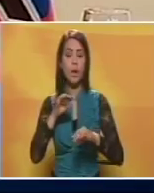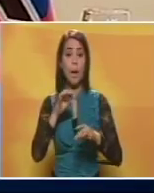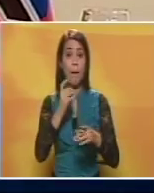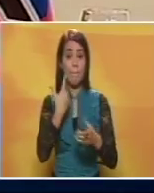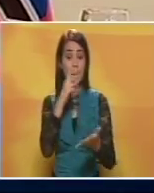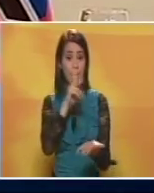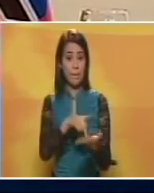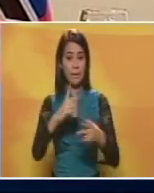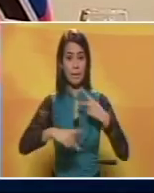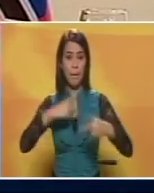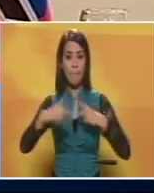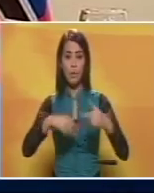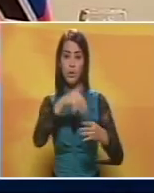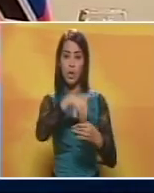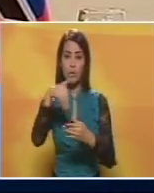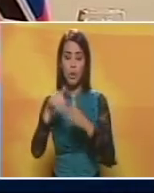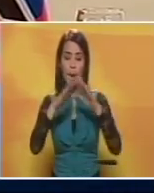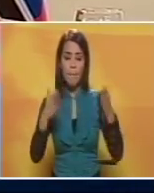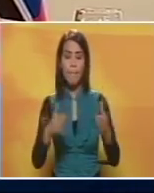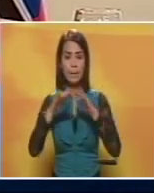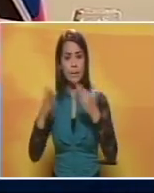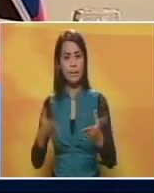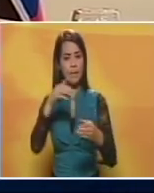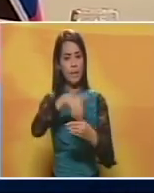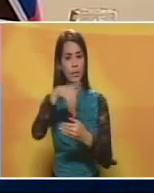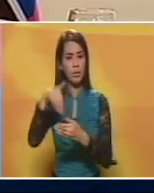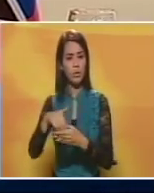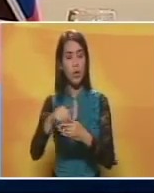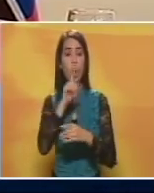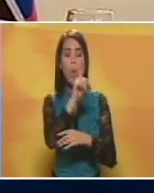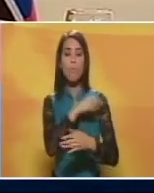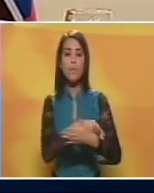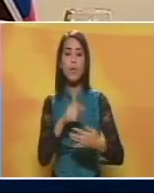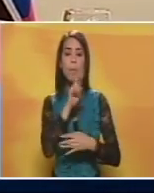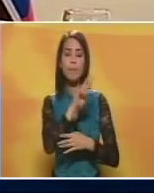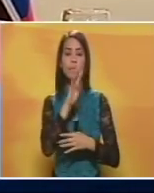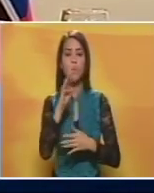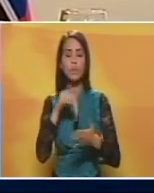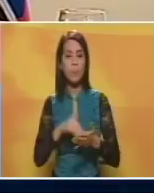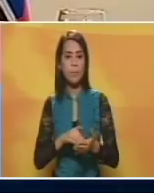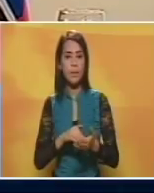participar en este proceso electoral, en las mesas electorales, tenemos